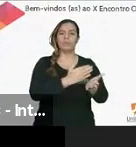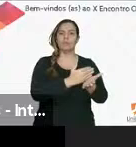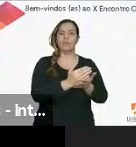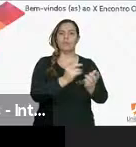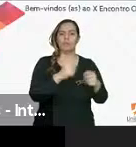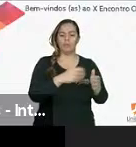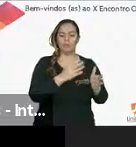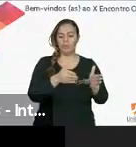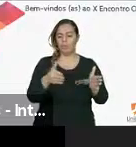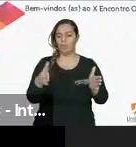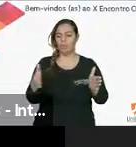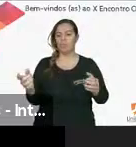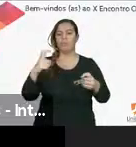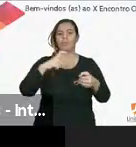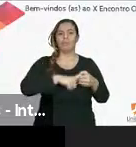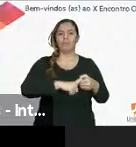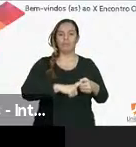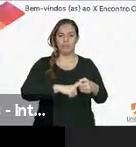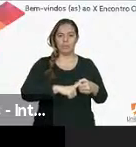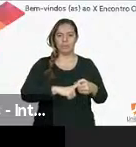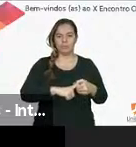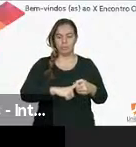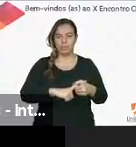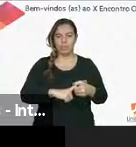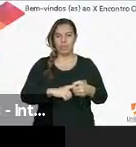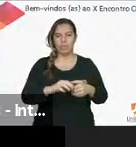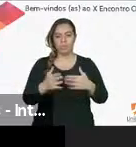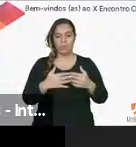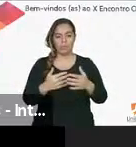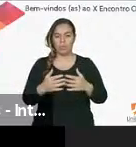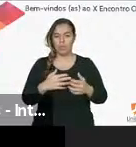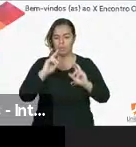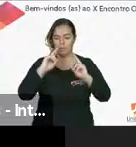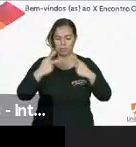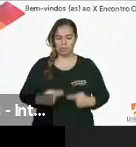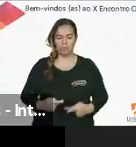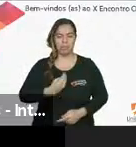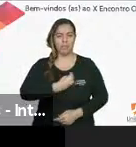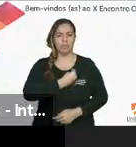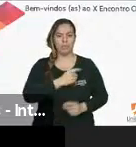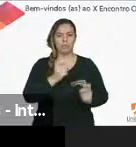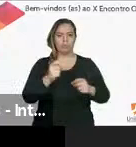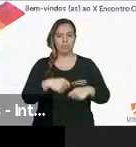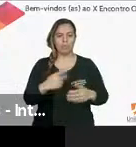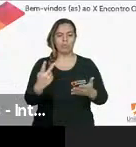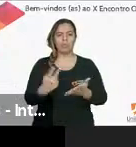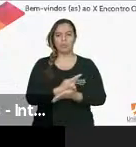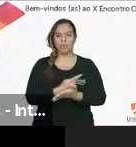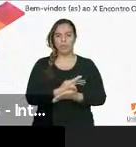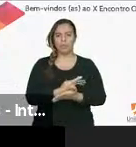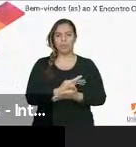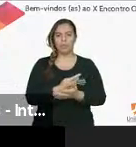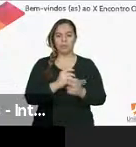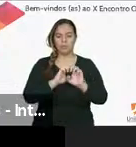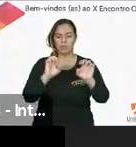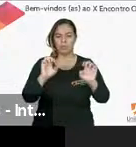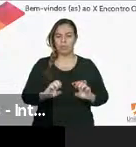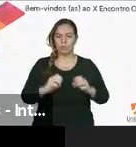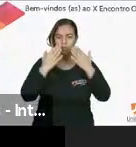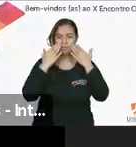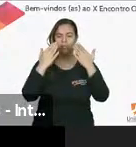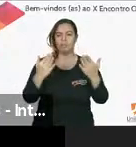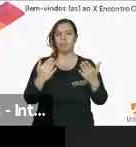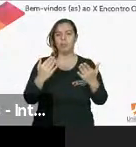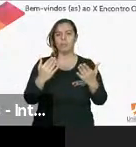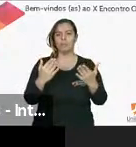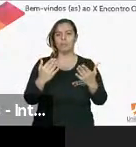Pero esto pasa con cualquier ser vivo. Es decir, la estructura en el instante depende de la